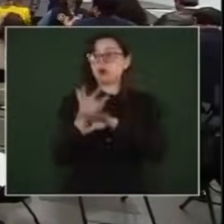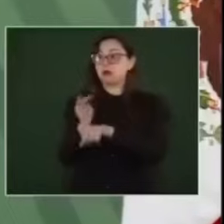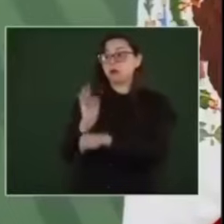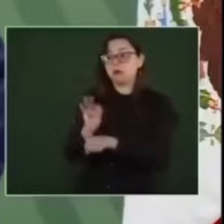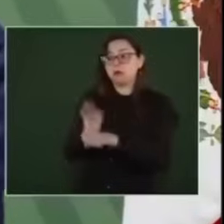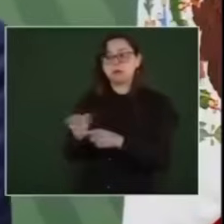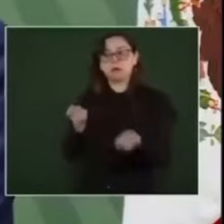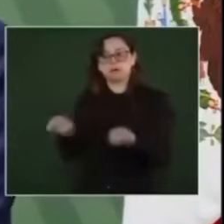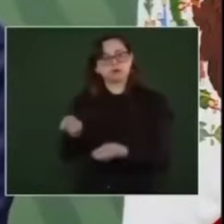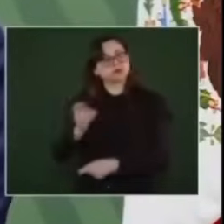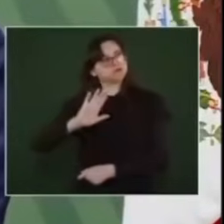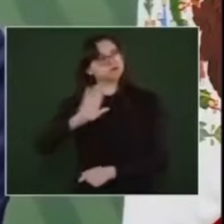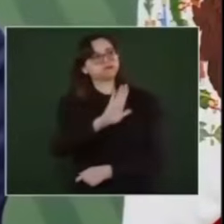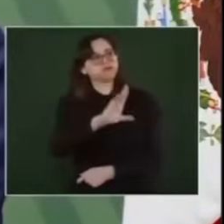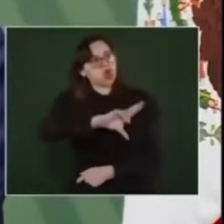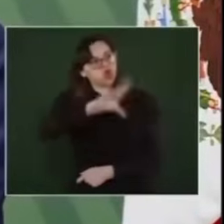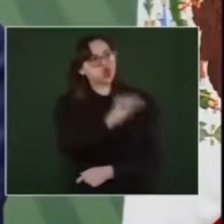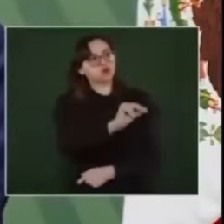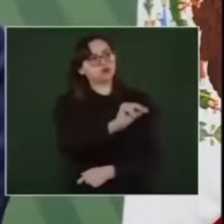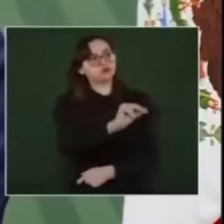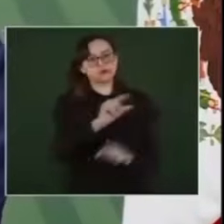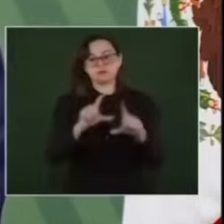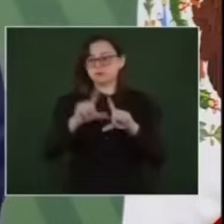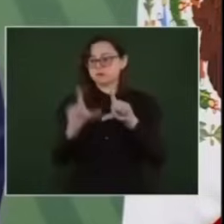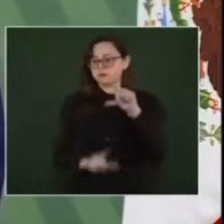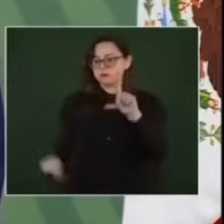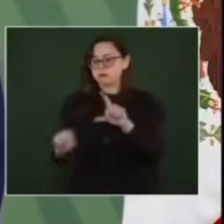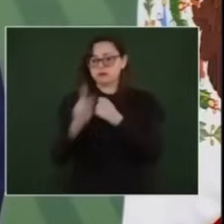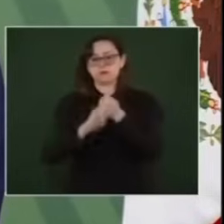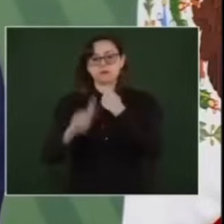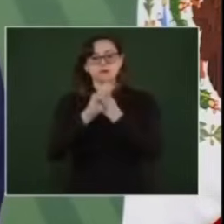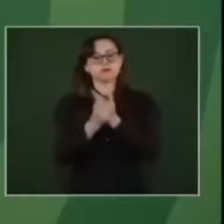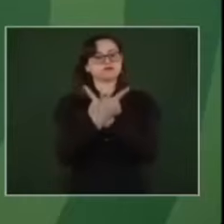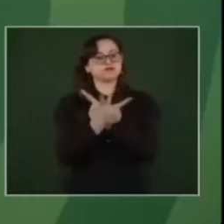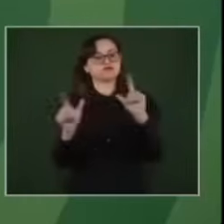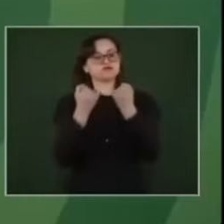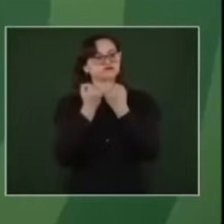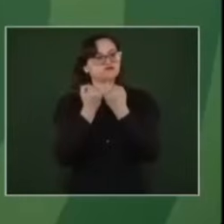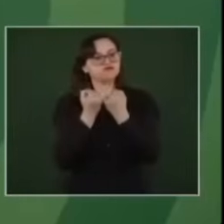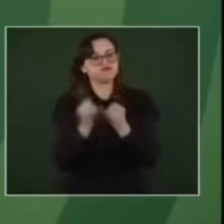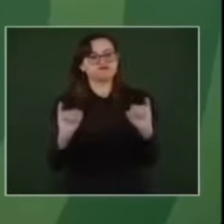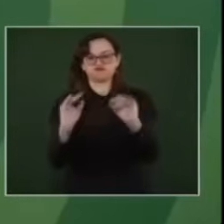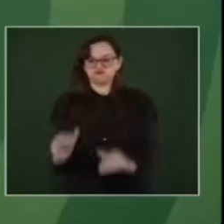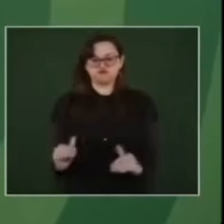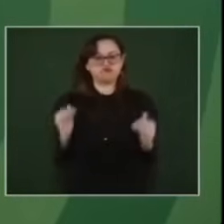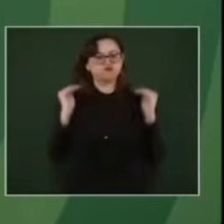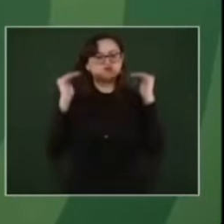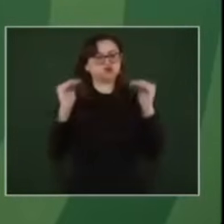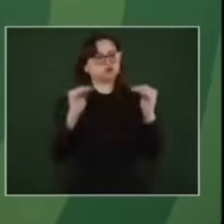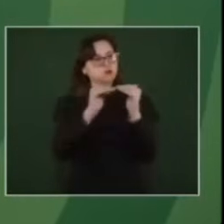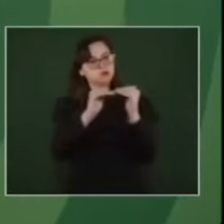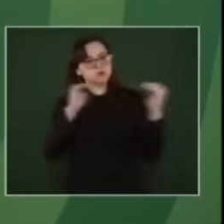ni una colonia de Estados Unidos México es un país libre independiente soberano